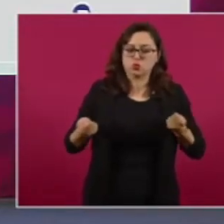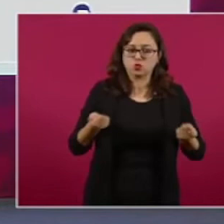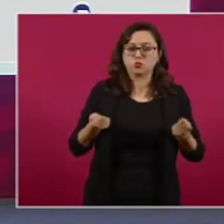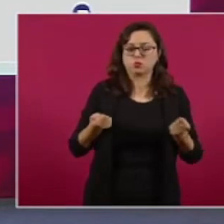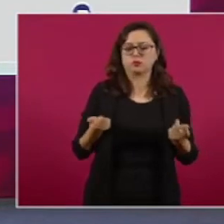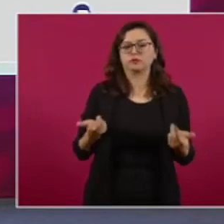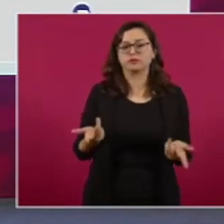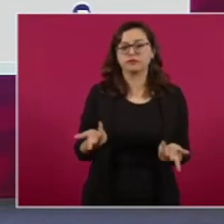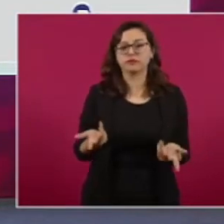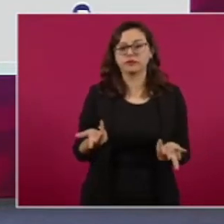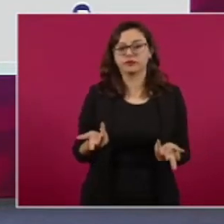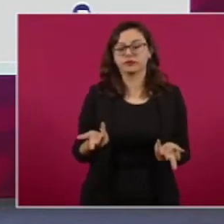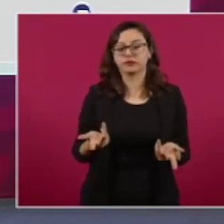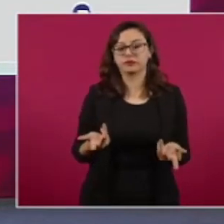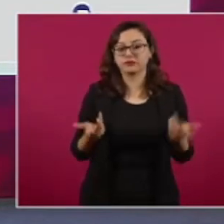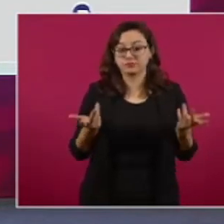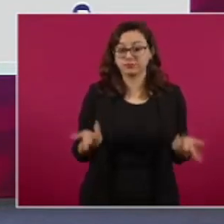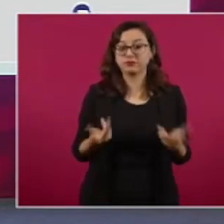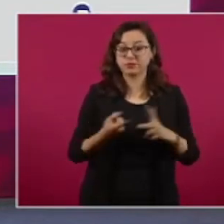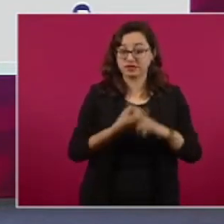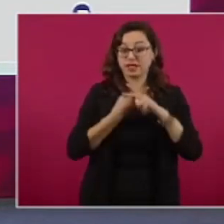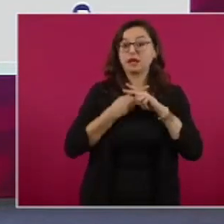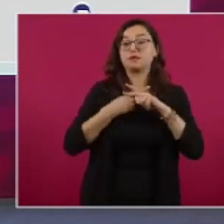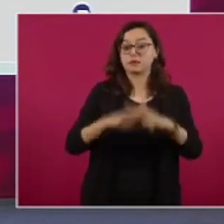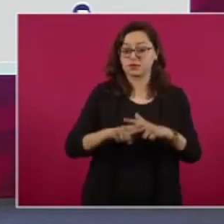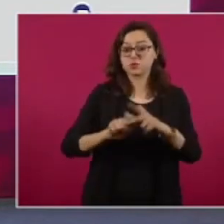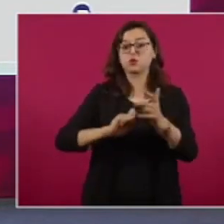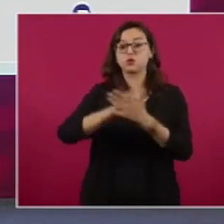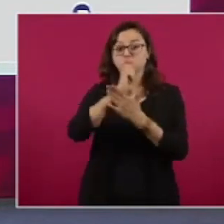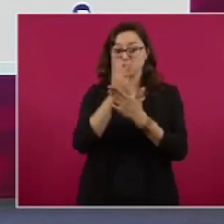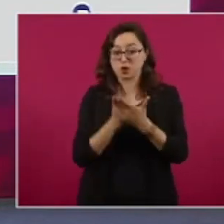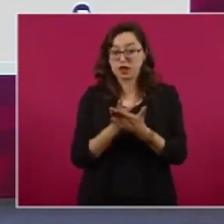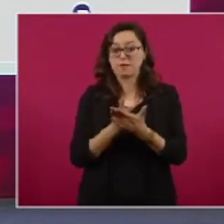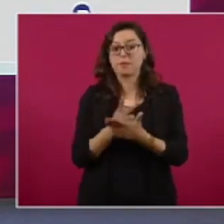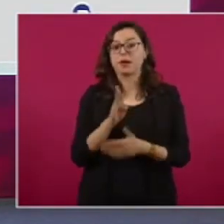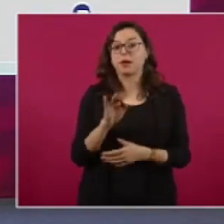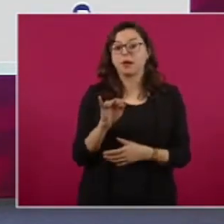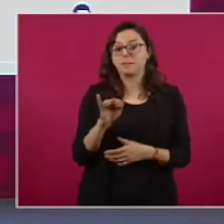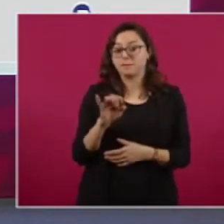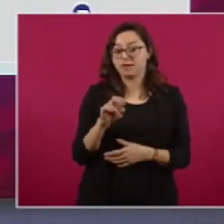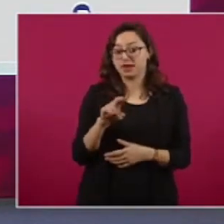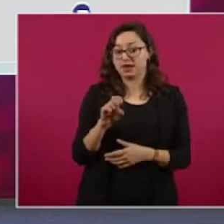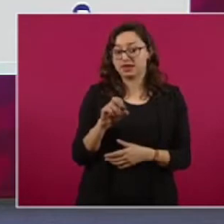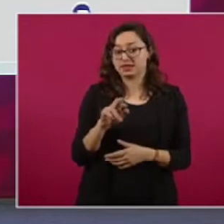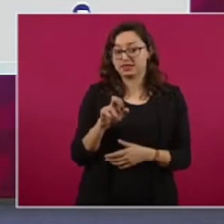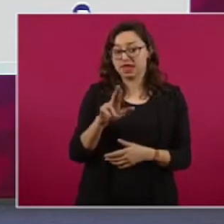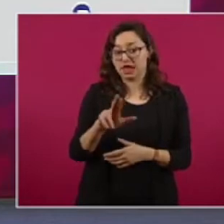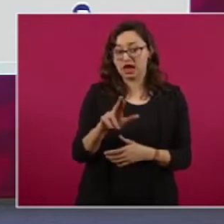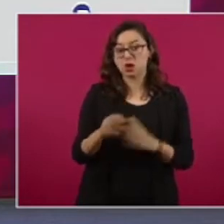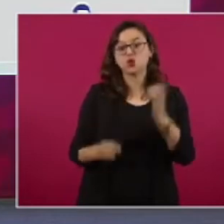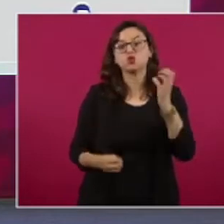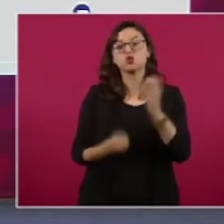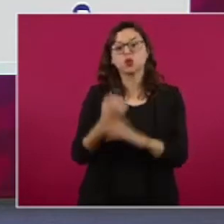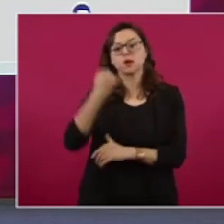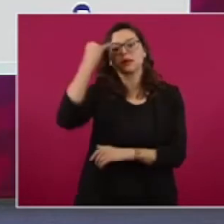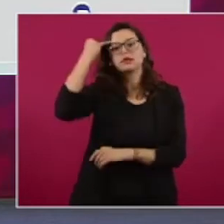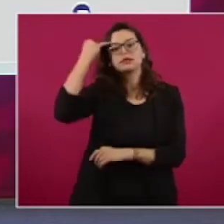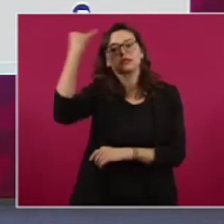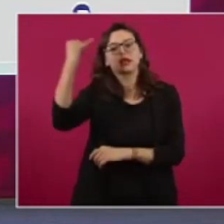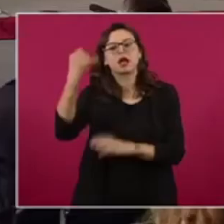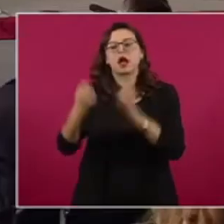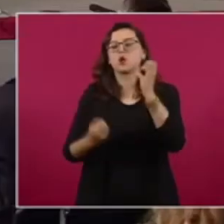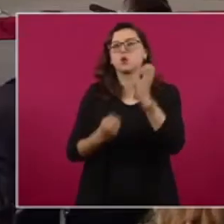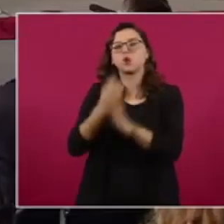Y aquí iniciamos los programas de bienestar con una filosofía nueva, porque